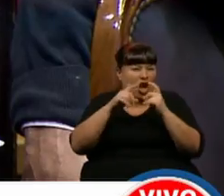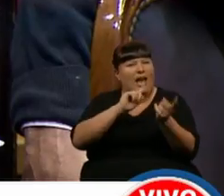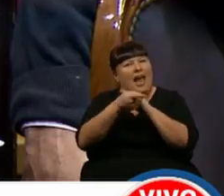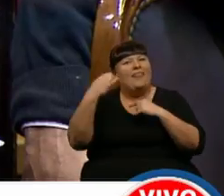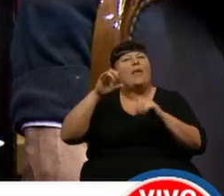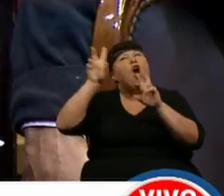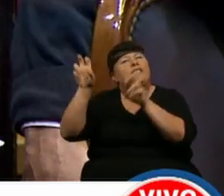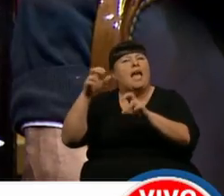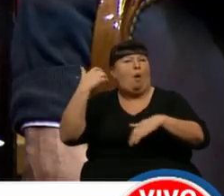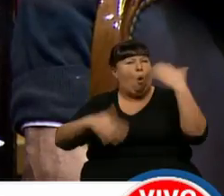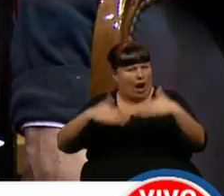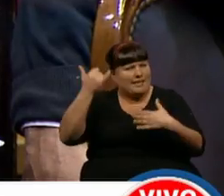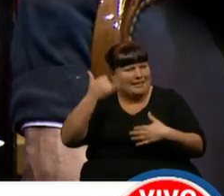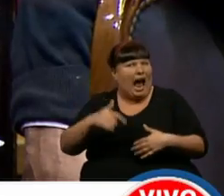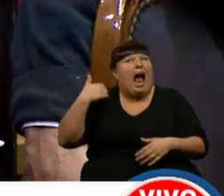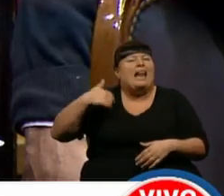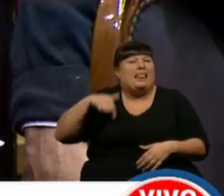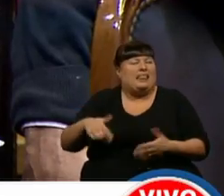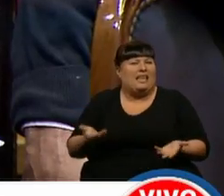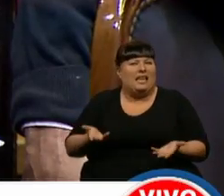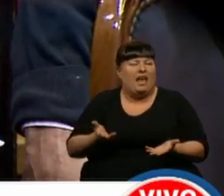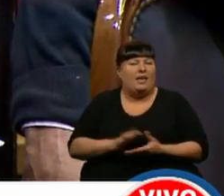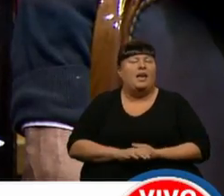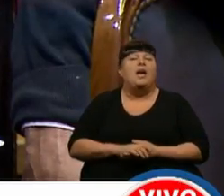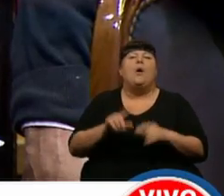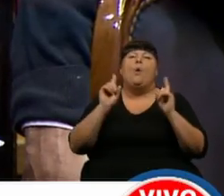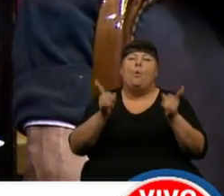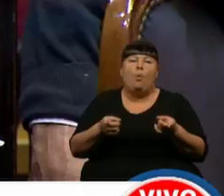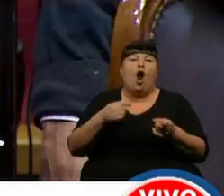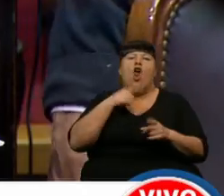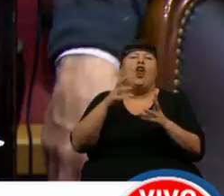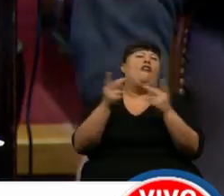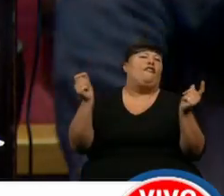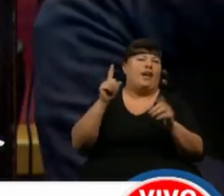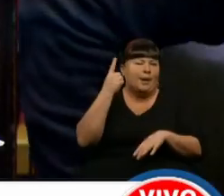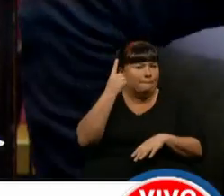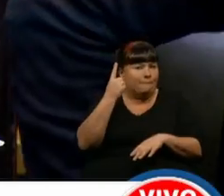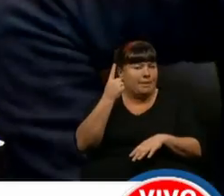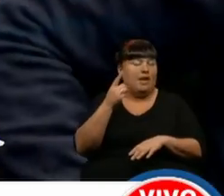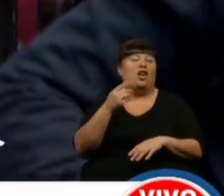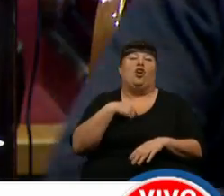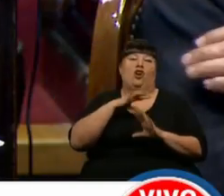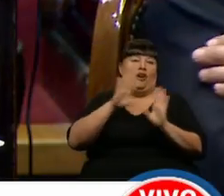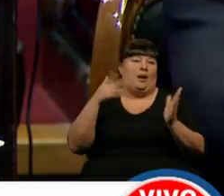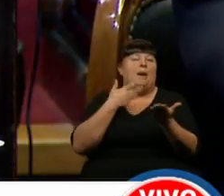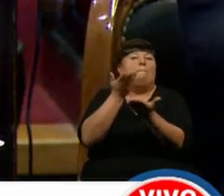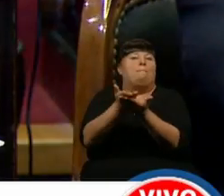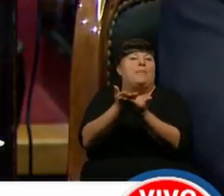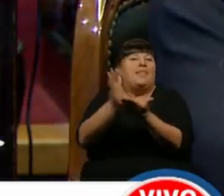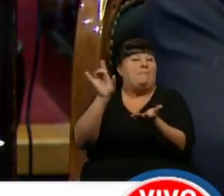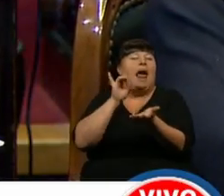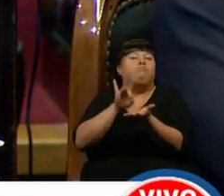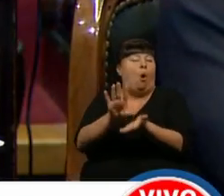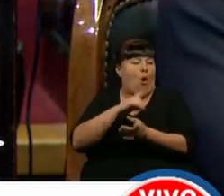lugar de las urgencias que tiene este país pero quiero no cerrar ya que retiro mi pedido de expulsión